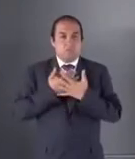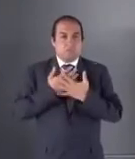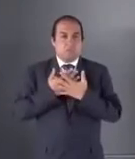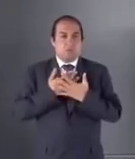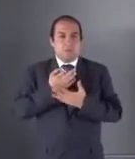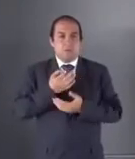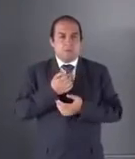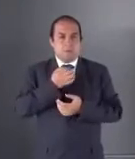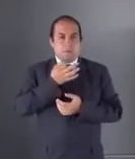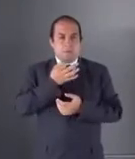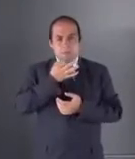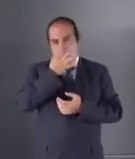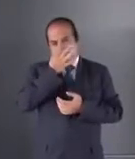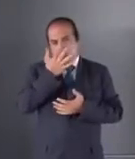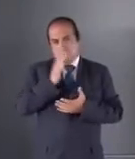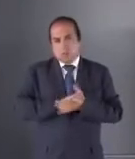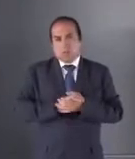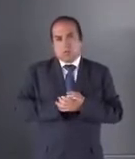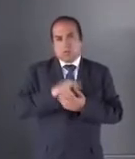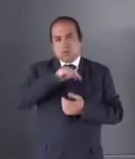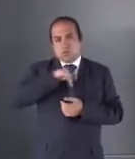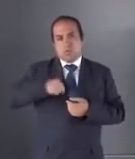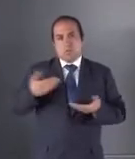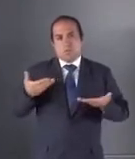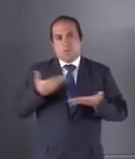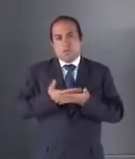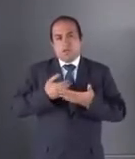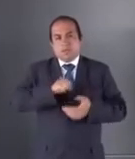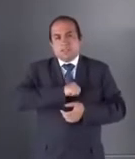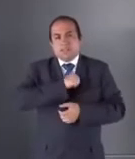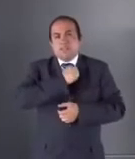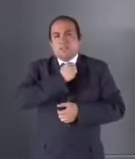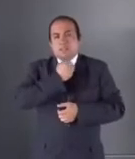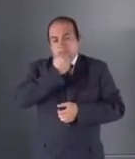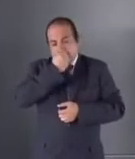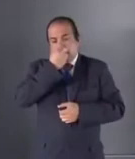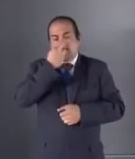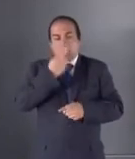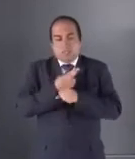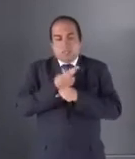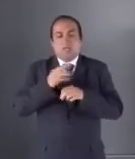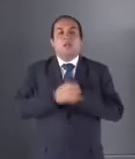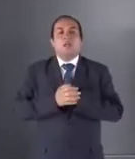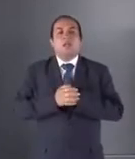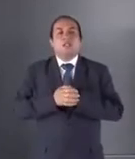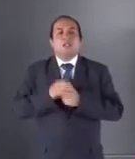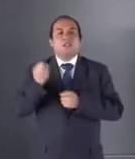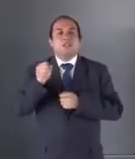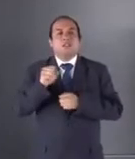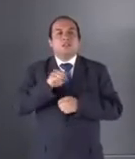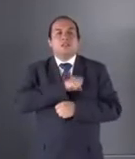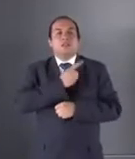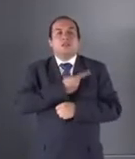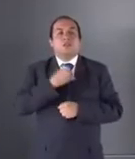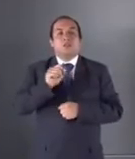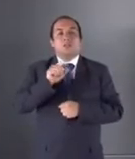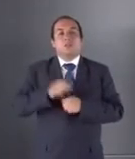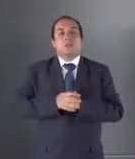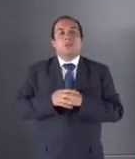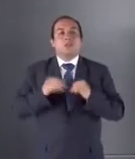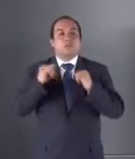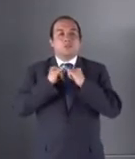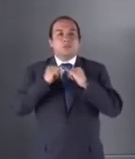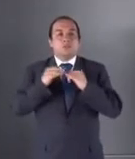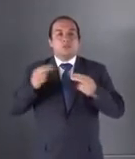que lo podamos presentar junto con la Secretaría de Salud, el Instituto Nacional de Nutrición, y que se conozca por parte de la ciudadanía cuál es la participación